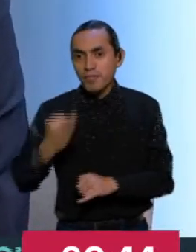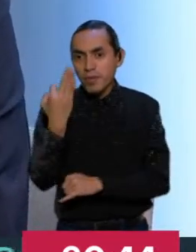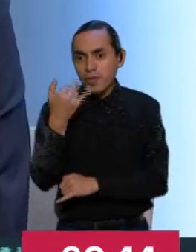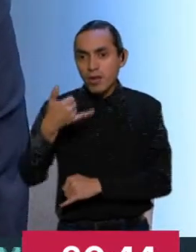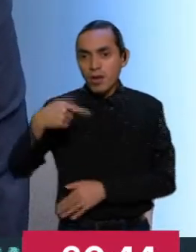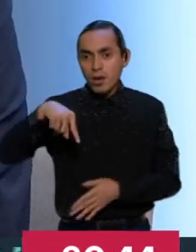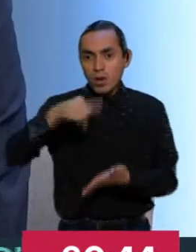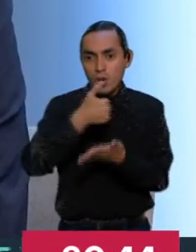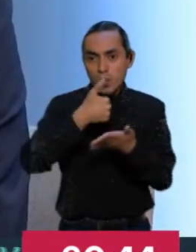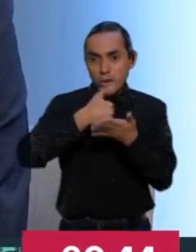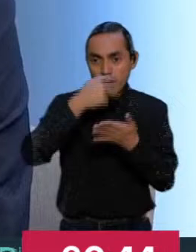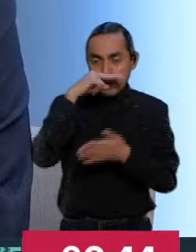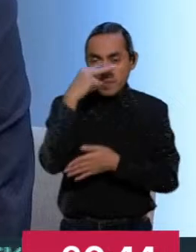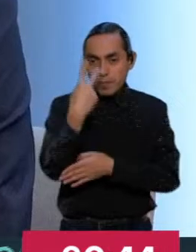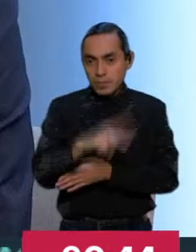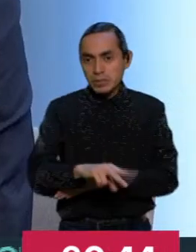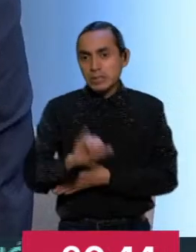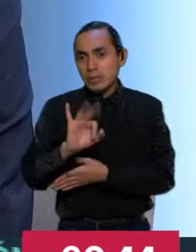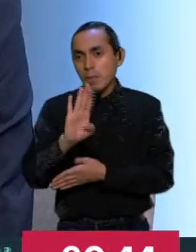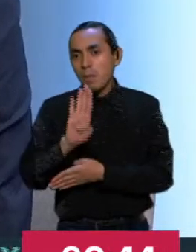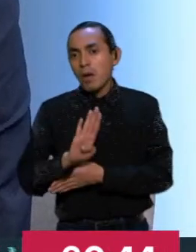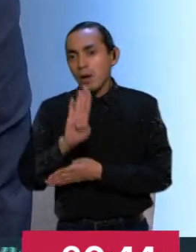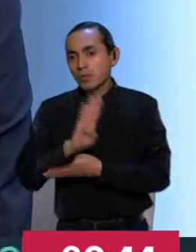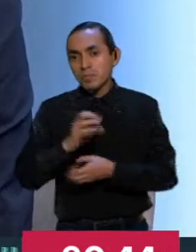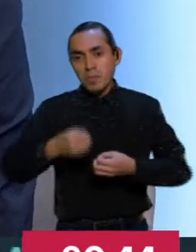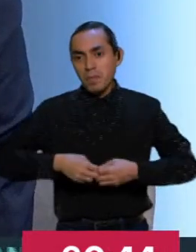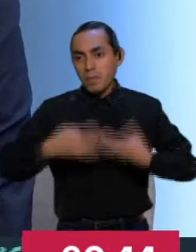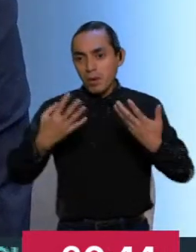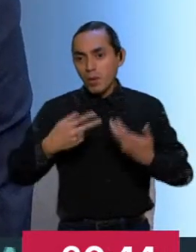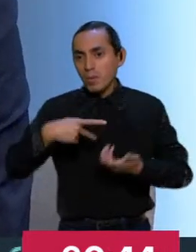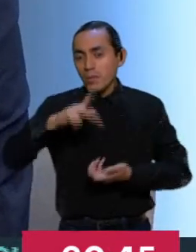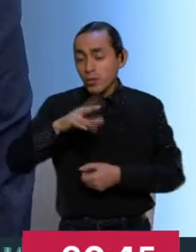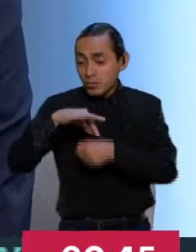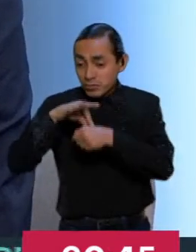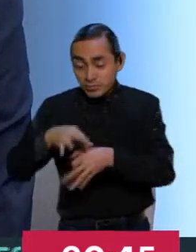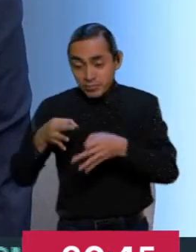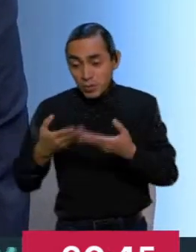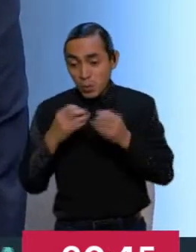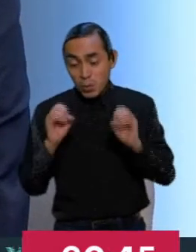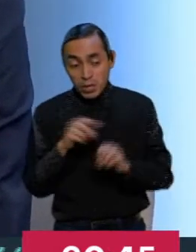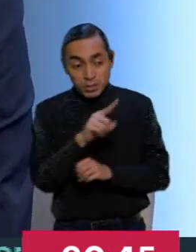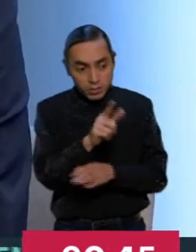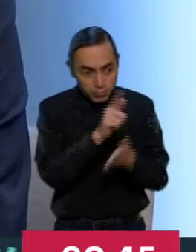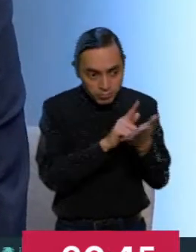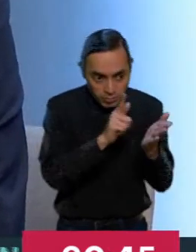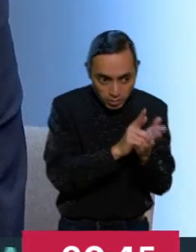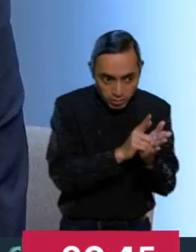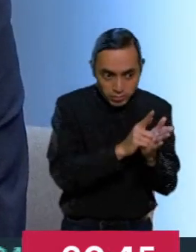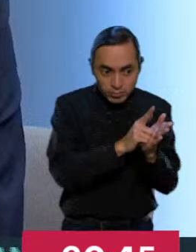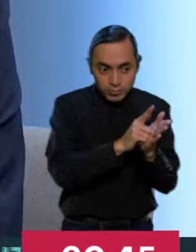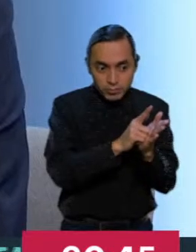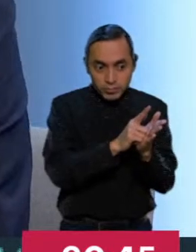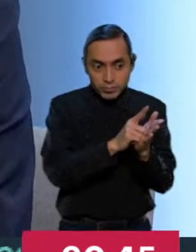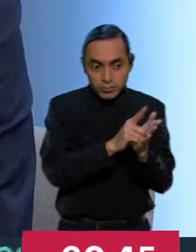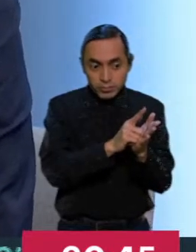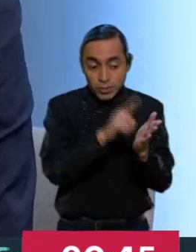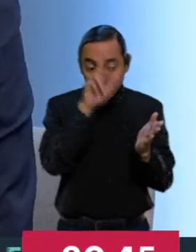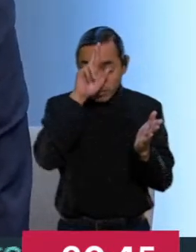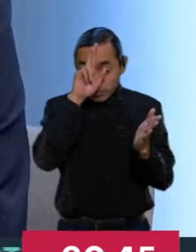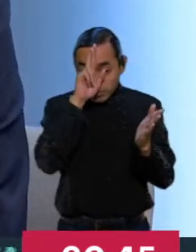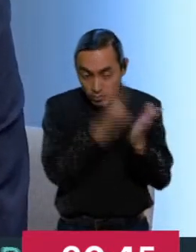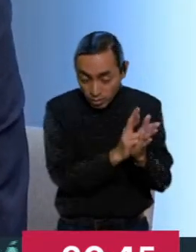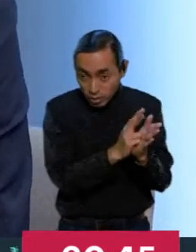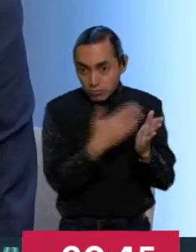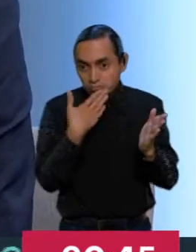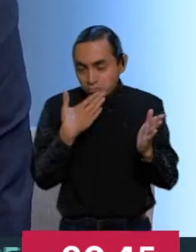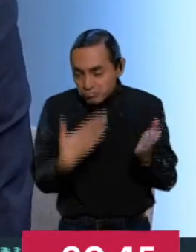México, y es una cosa obvia, pero que no sucede, y es que si se cumple con la ley, Ya avanzamos muchísimo.